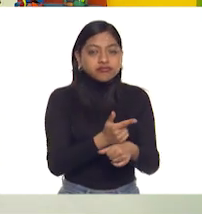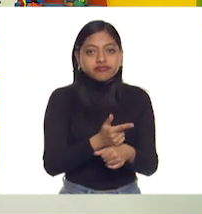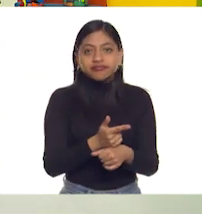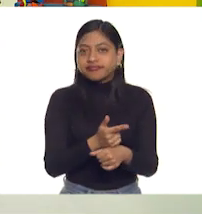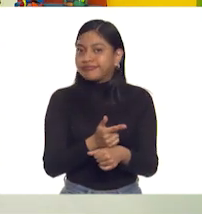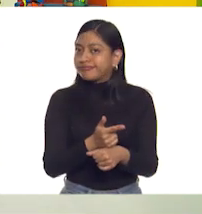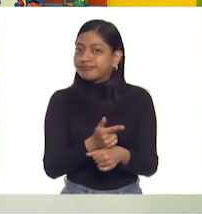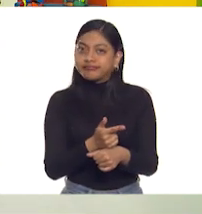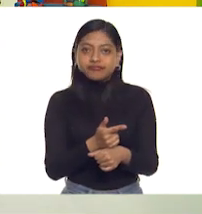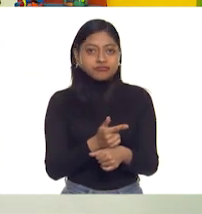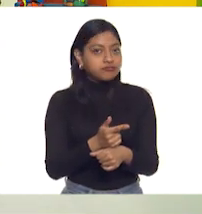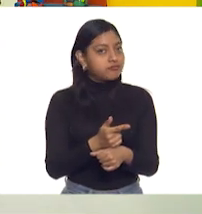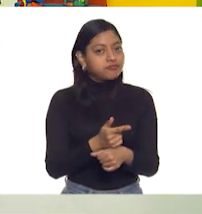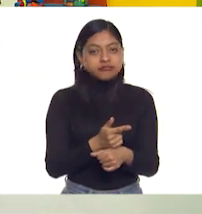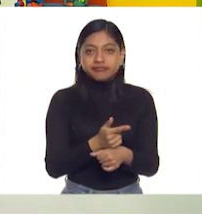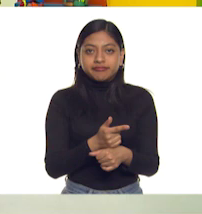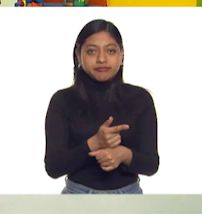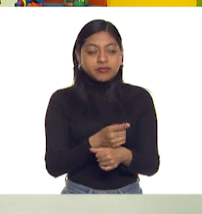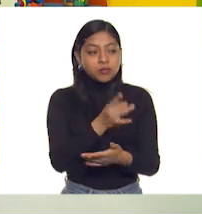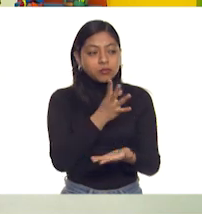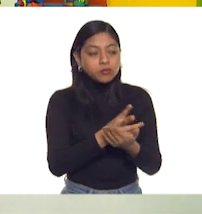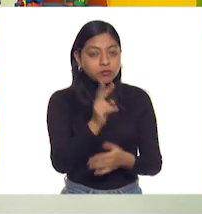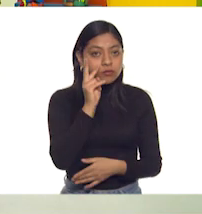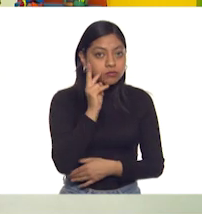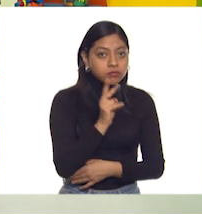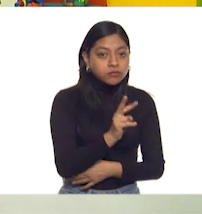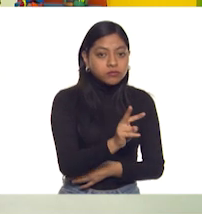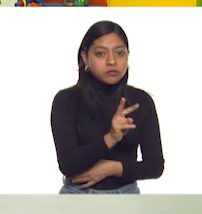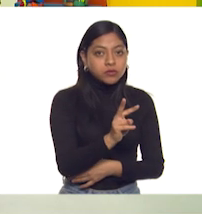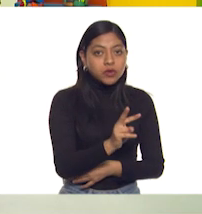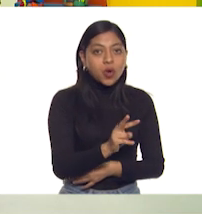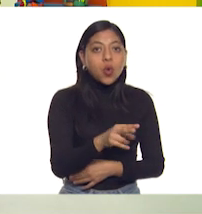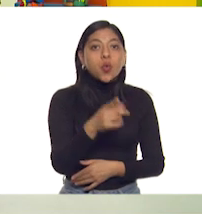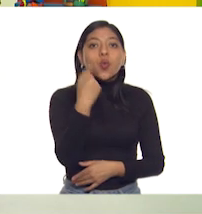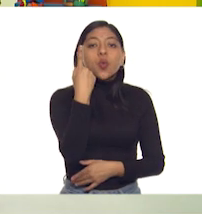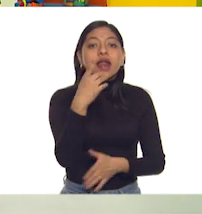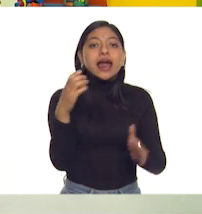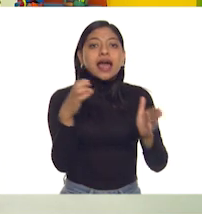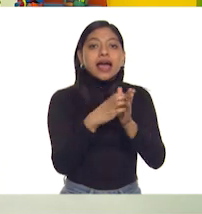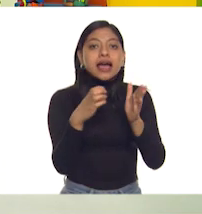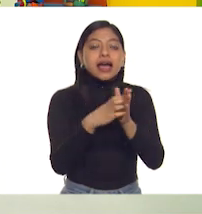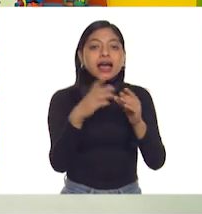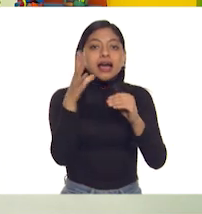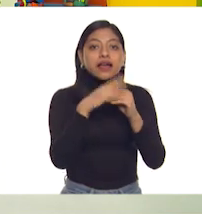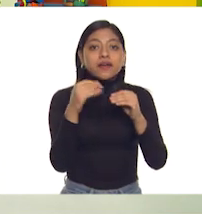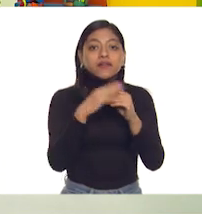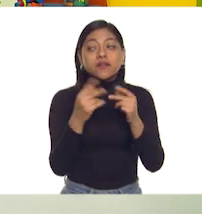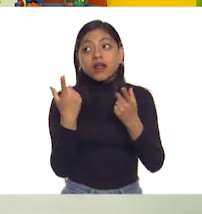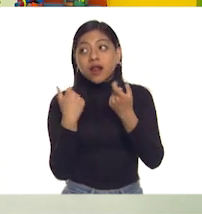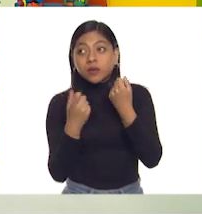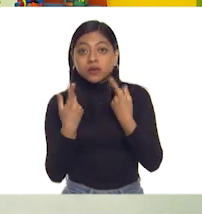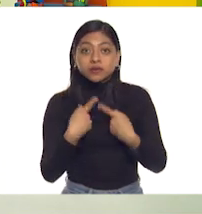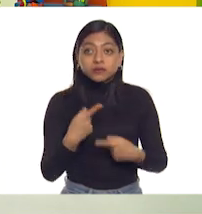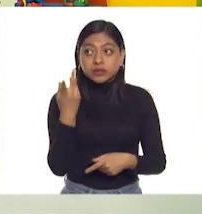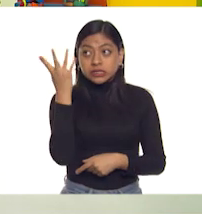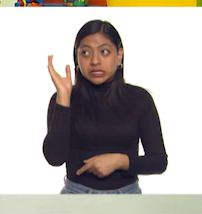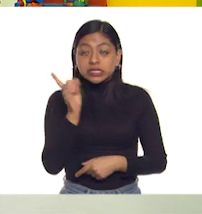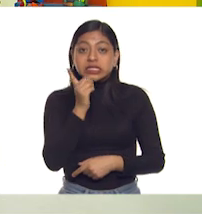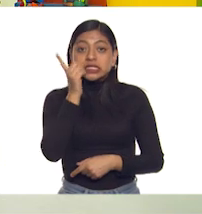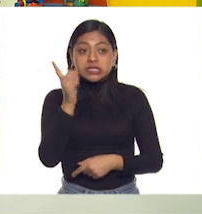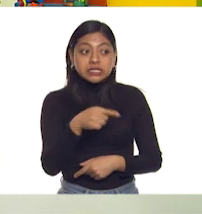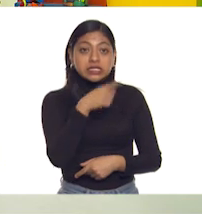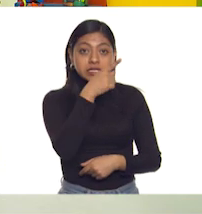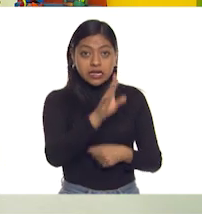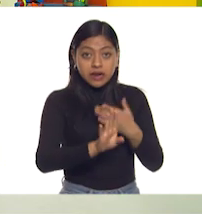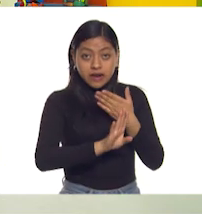encontraron. Solamente hallaron un guacal. Algunos dicen que le fue así de mal a Juanita por